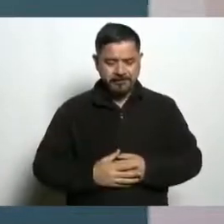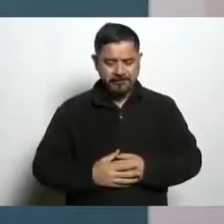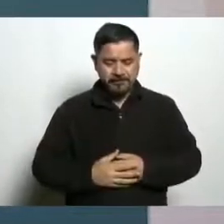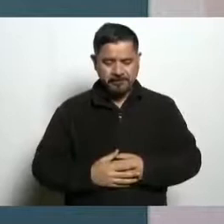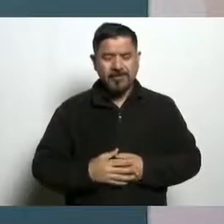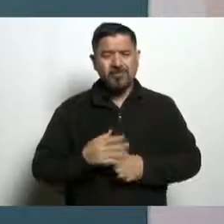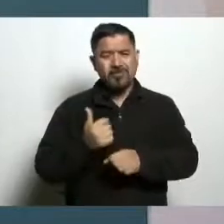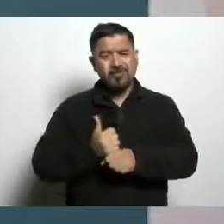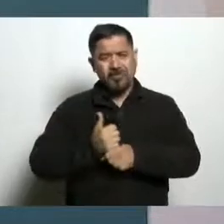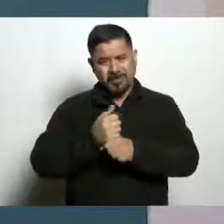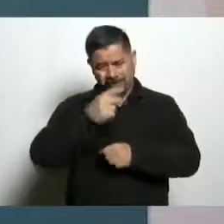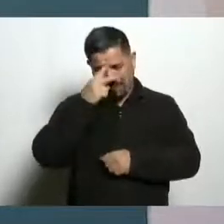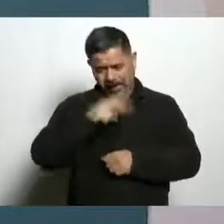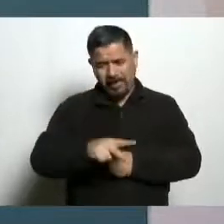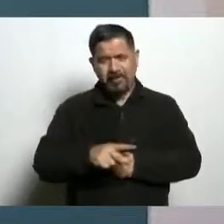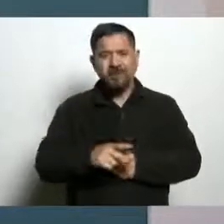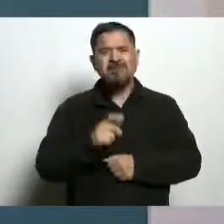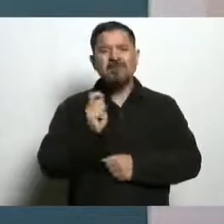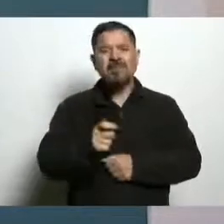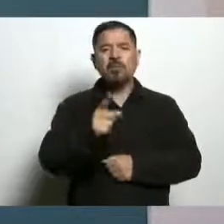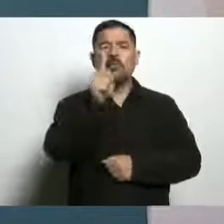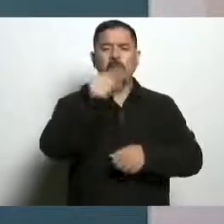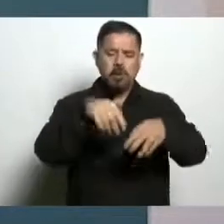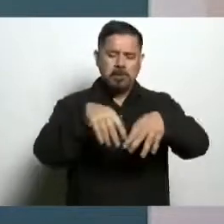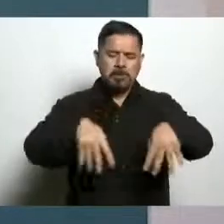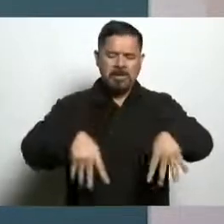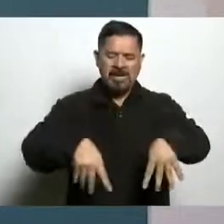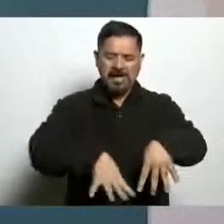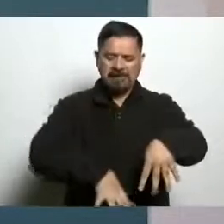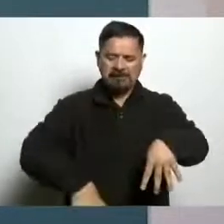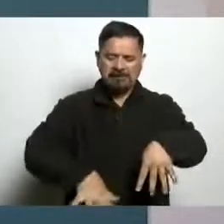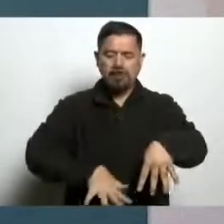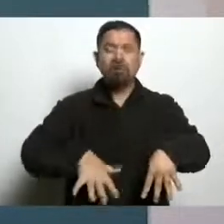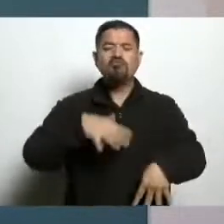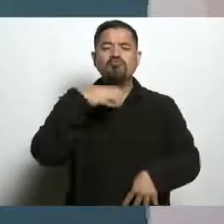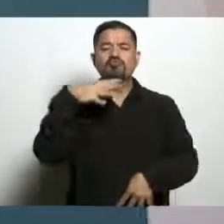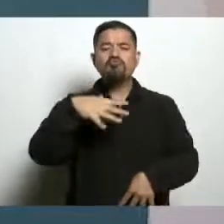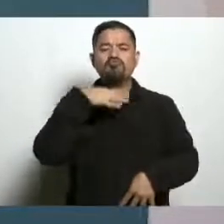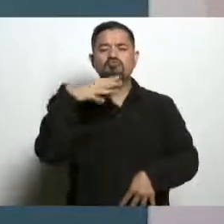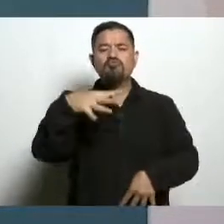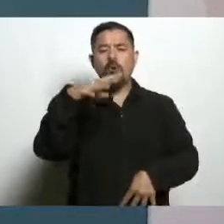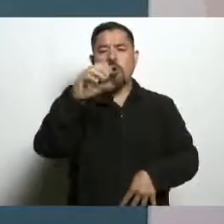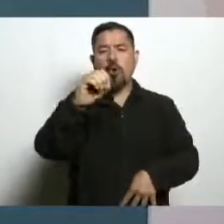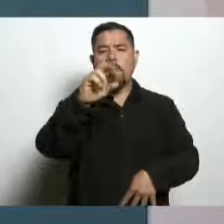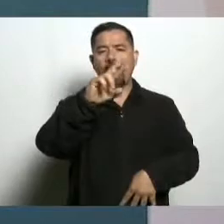El mal de la corrupción, la peste de la corrupción,